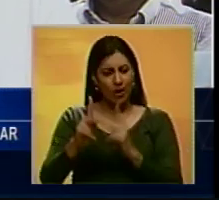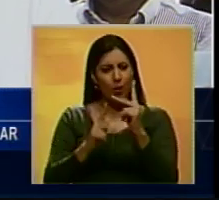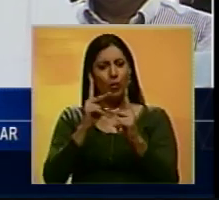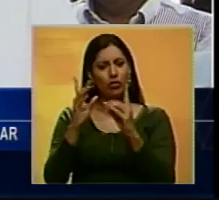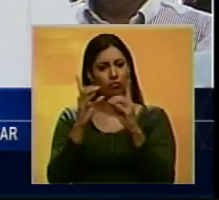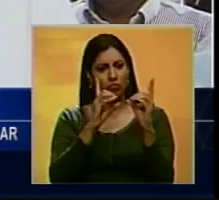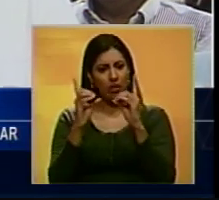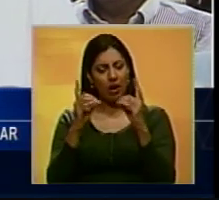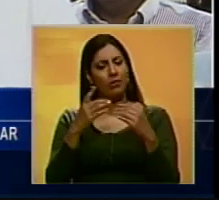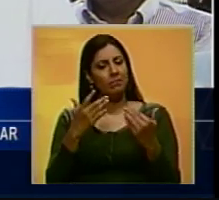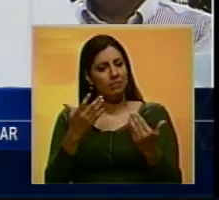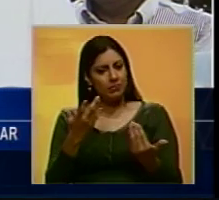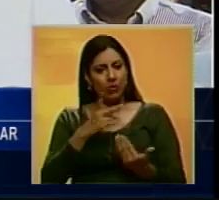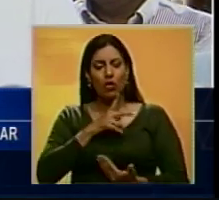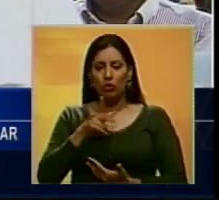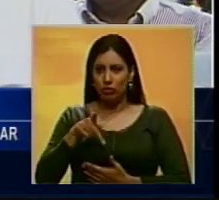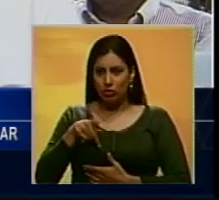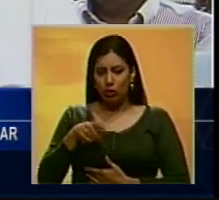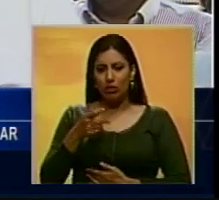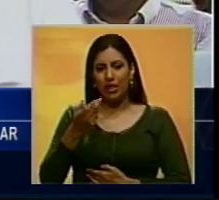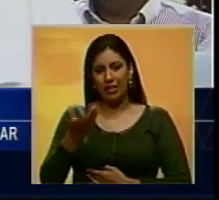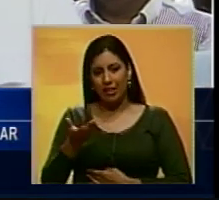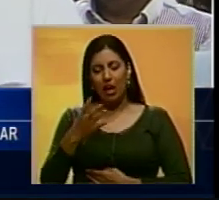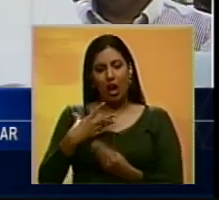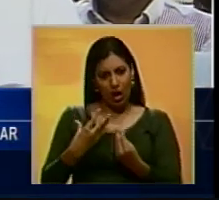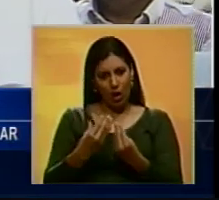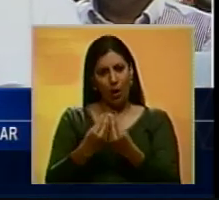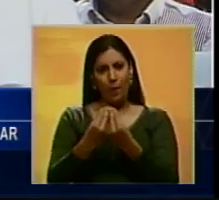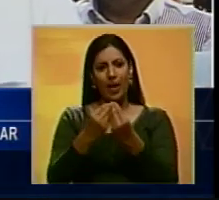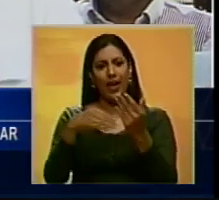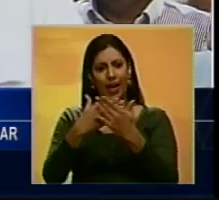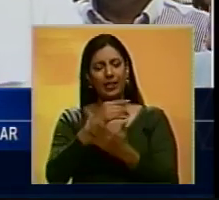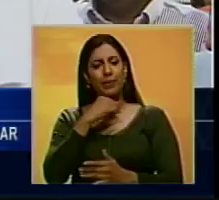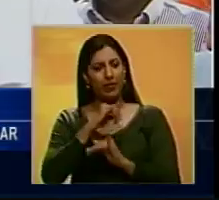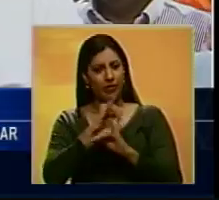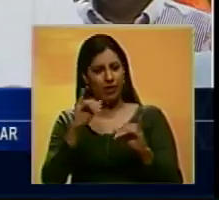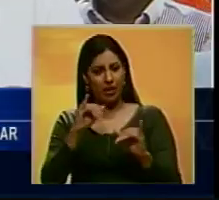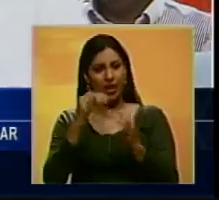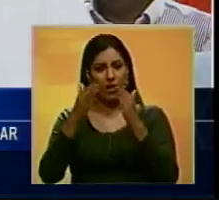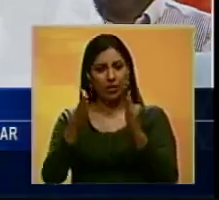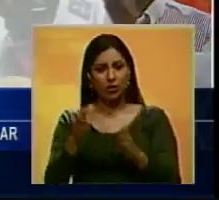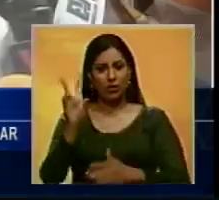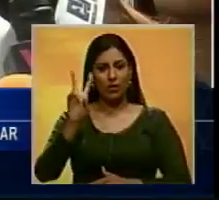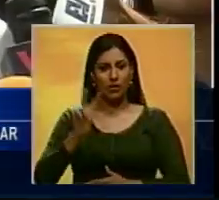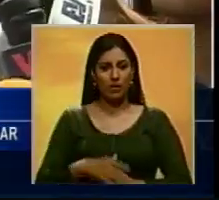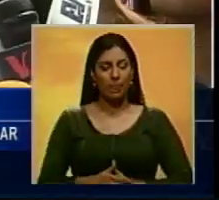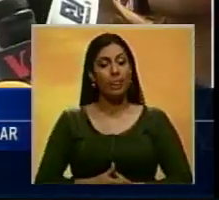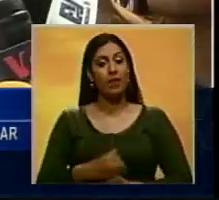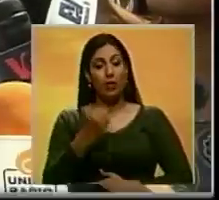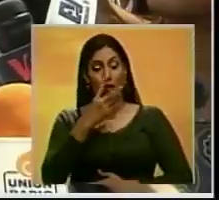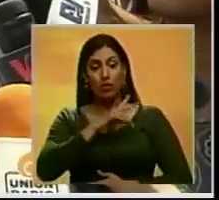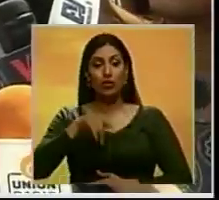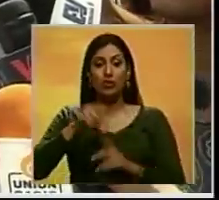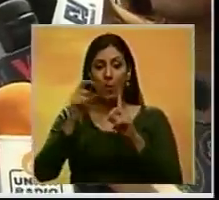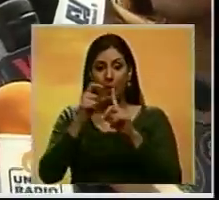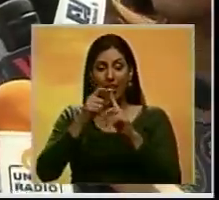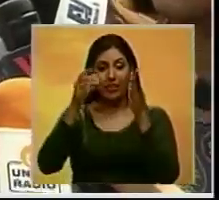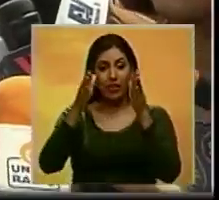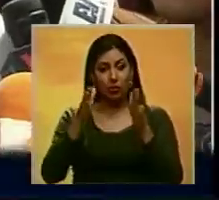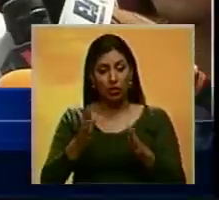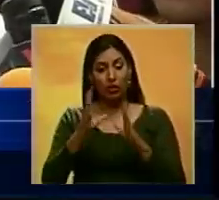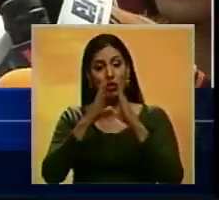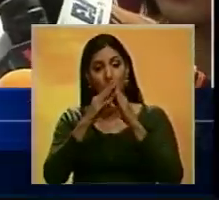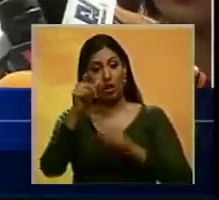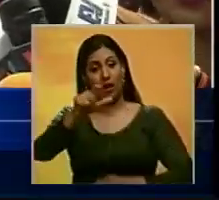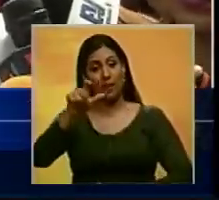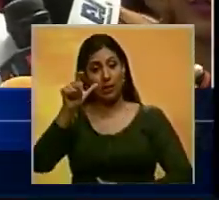de diálogo y por eso lo vamos, en este caso, a acompañar a esta anunciatura a los estudiantes de Venezuela. Como les dimos nuestra palabra a los estudiantes y a